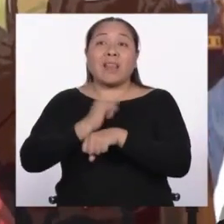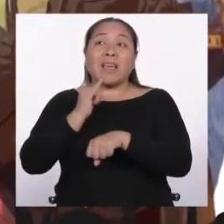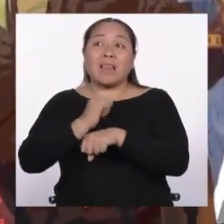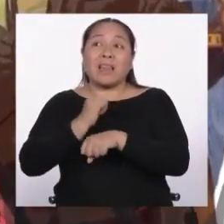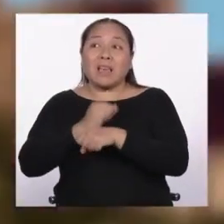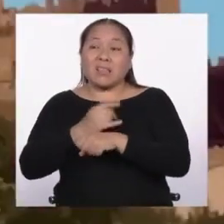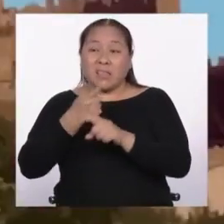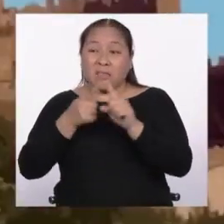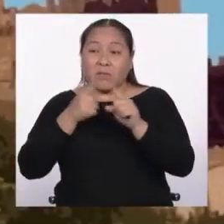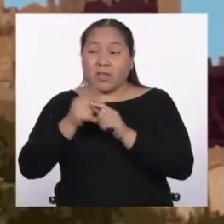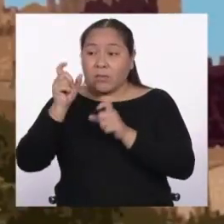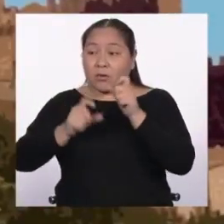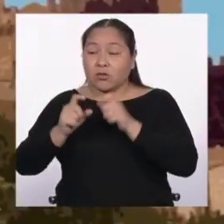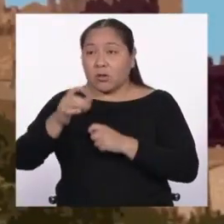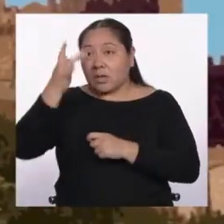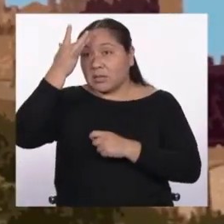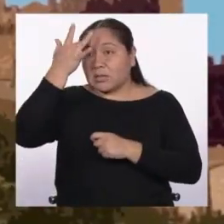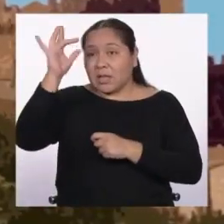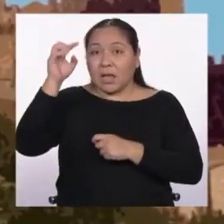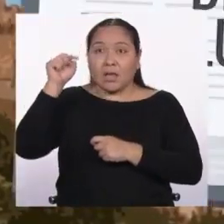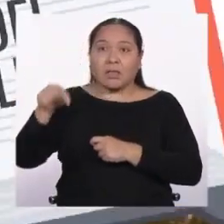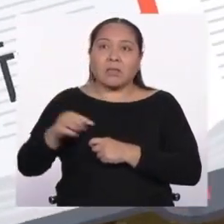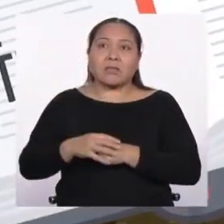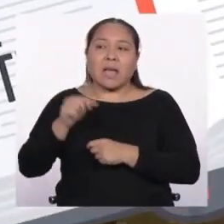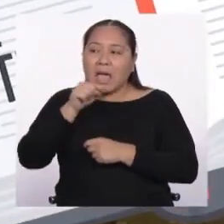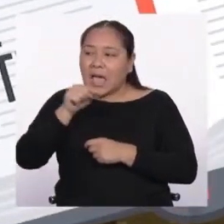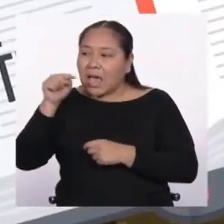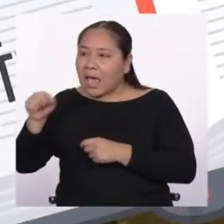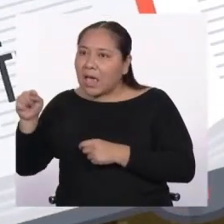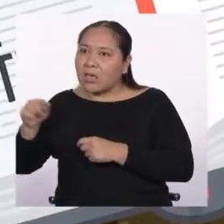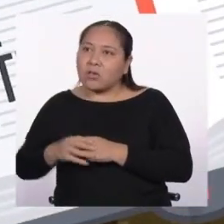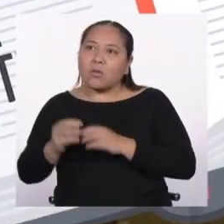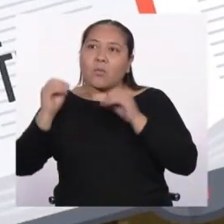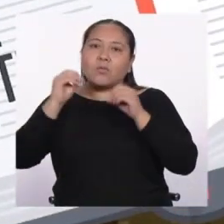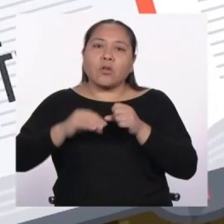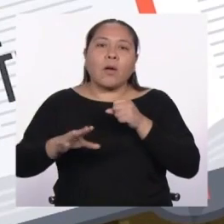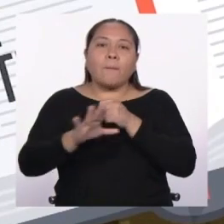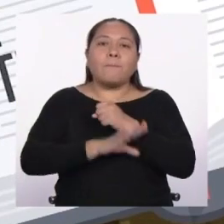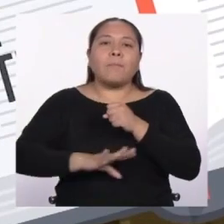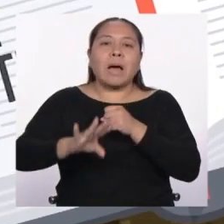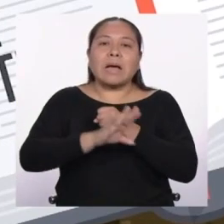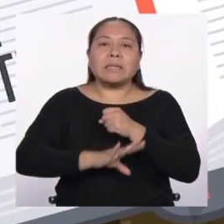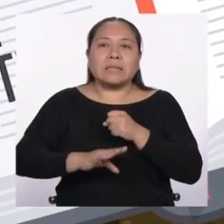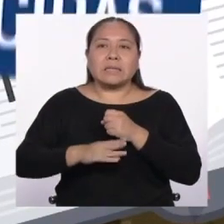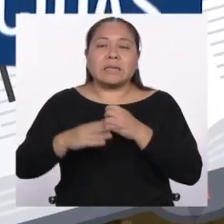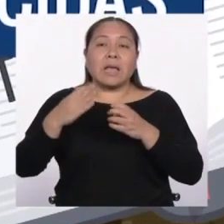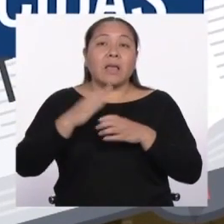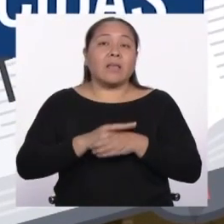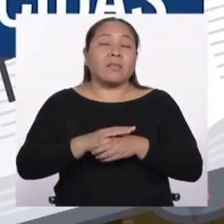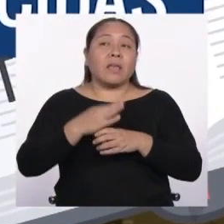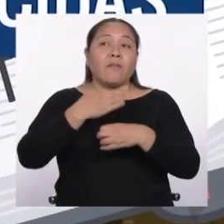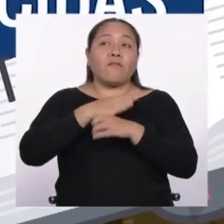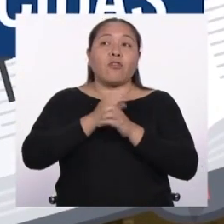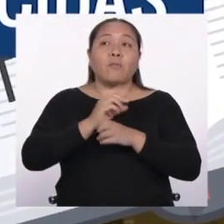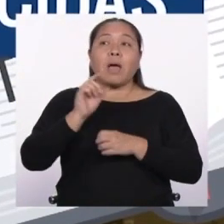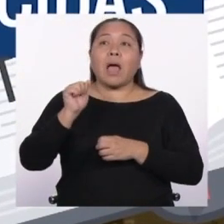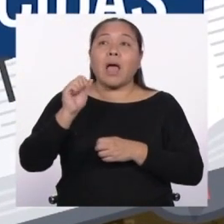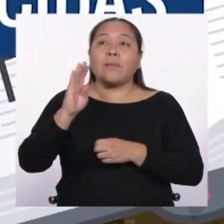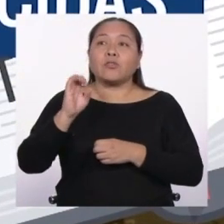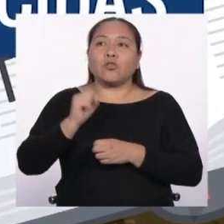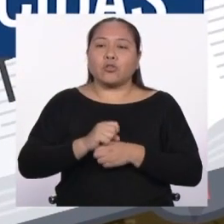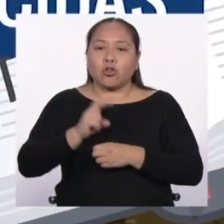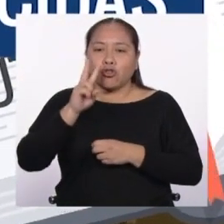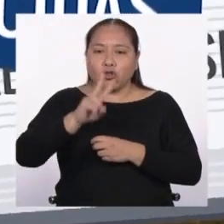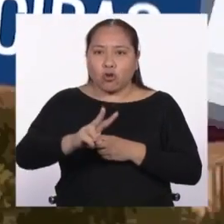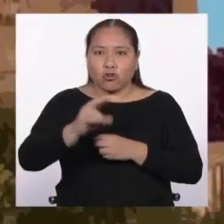de la época. Y fueron precisamente ellos quienes plantearon fundamentos teóricos del absolutismo. Hay especialmente dos de ellas que son